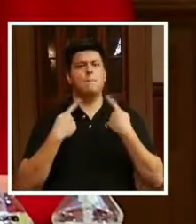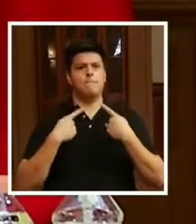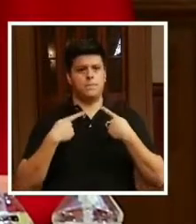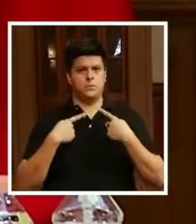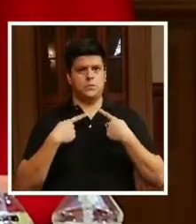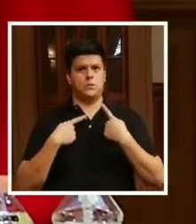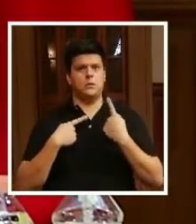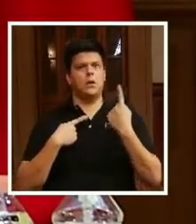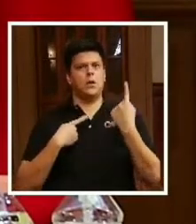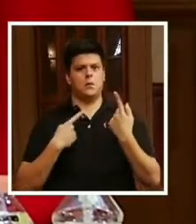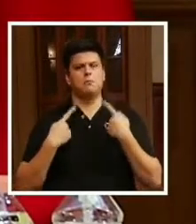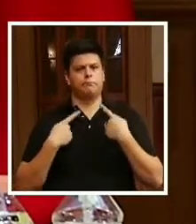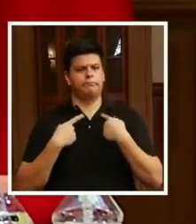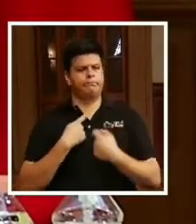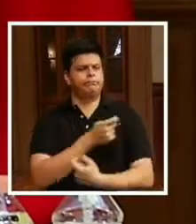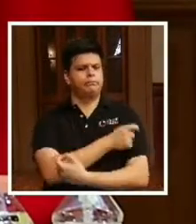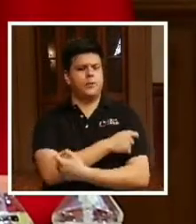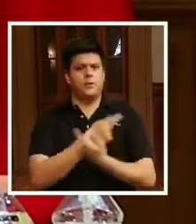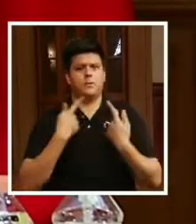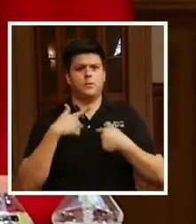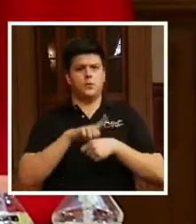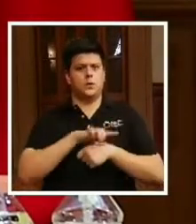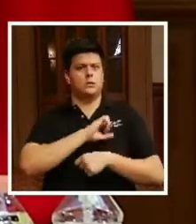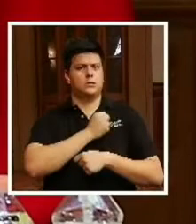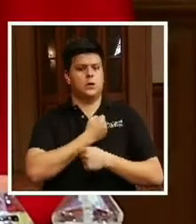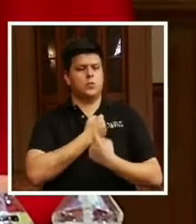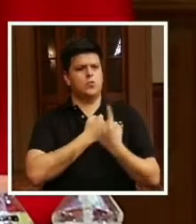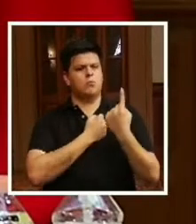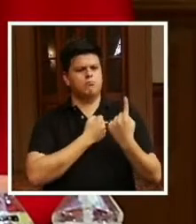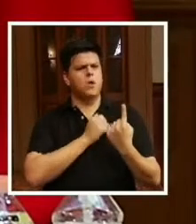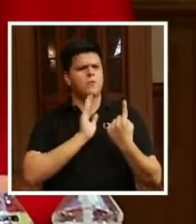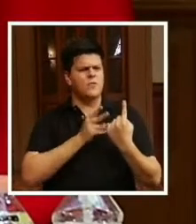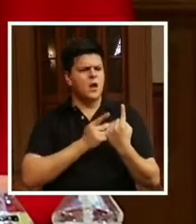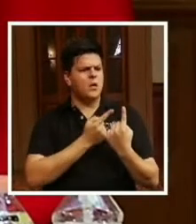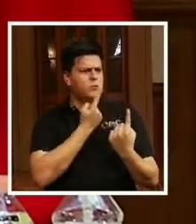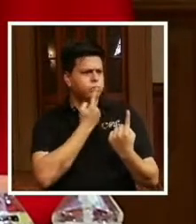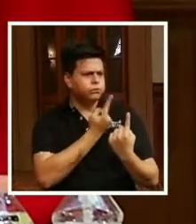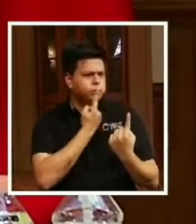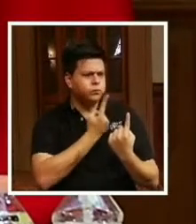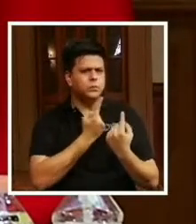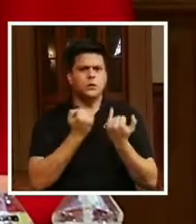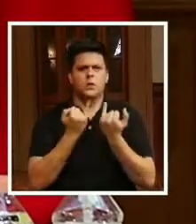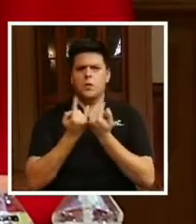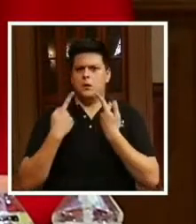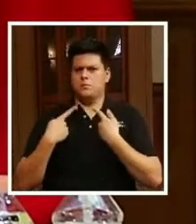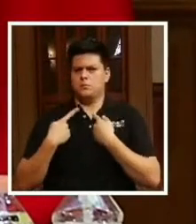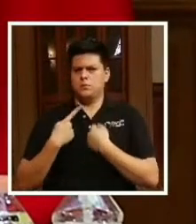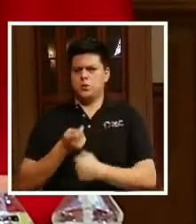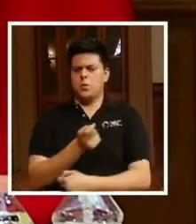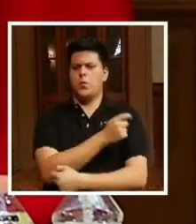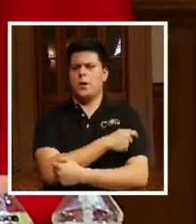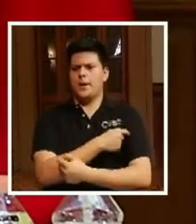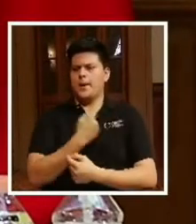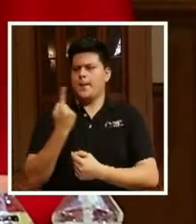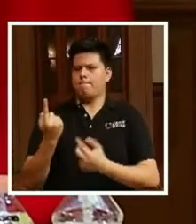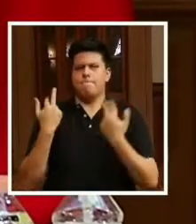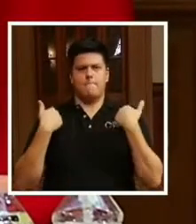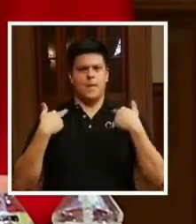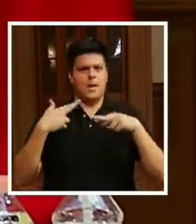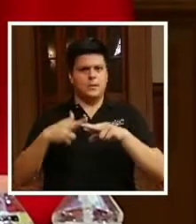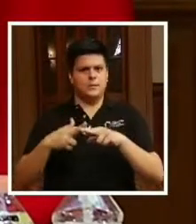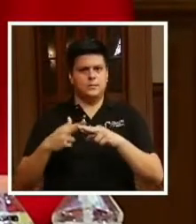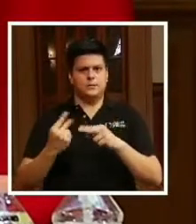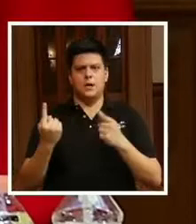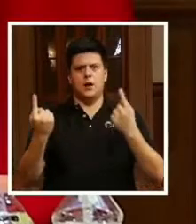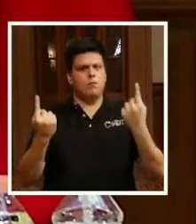parte que aplica que es personal de salud que aplica el producto como la parte que recibe verdad que es una